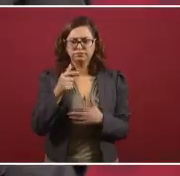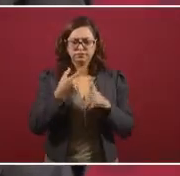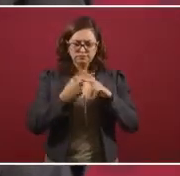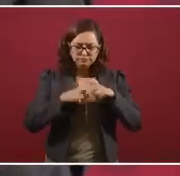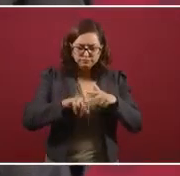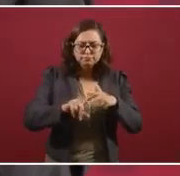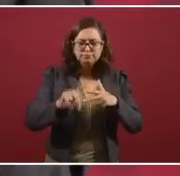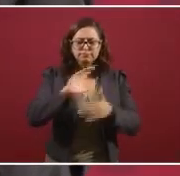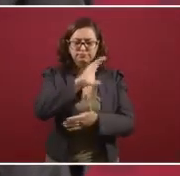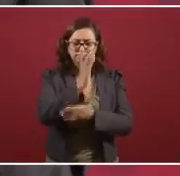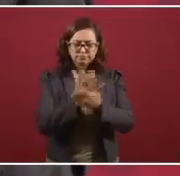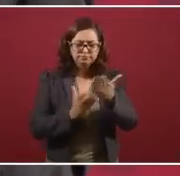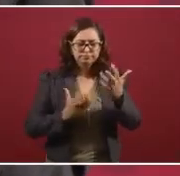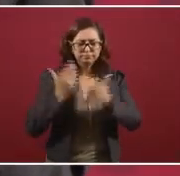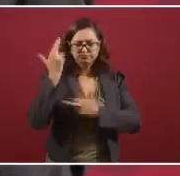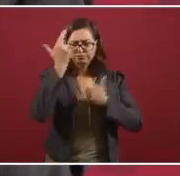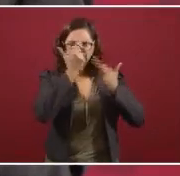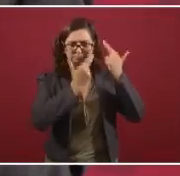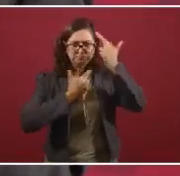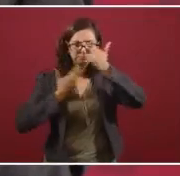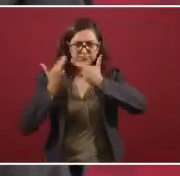revisar el contrato